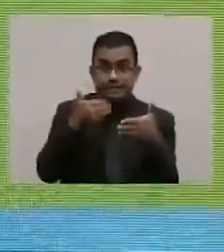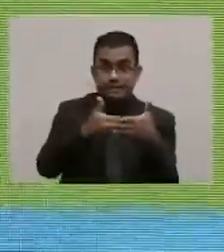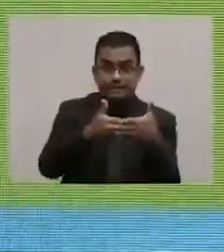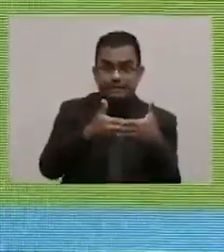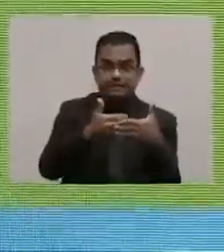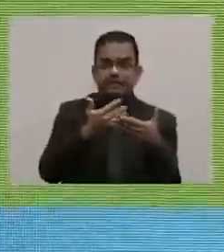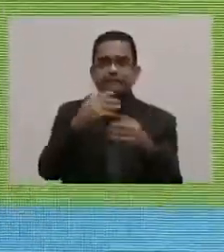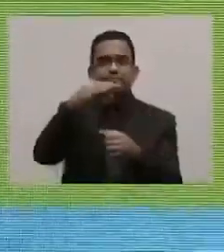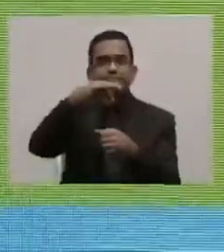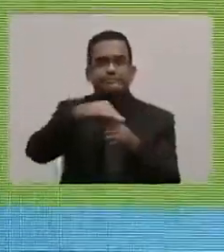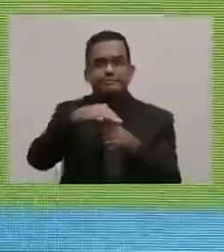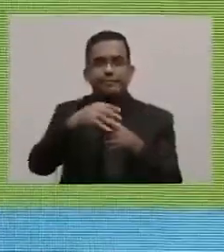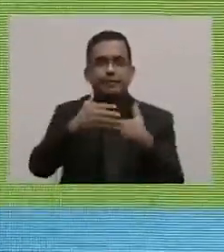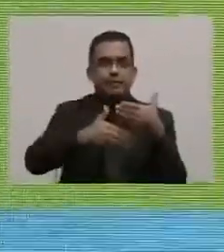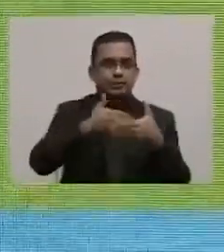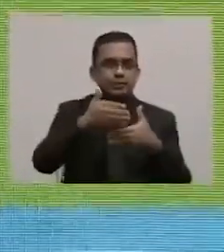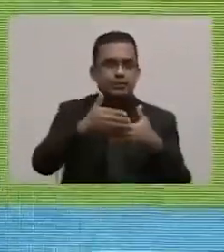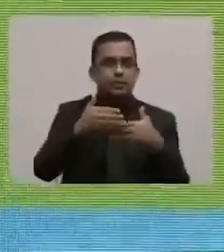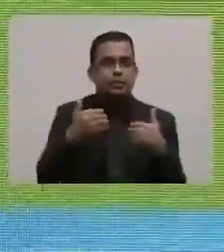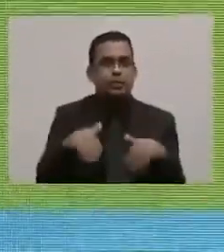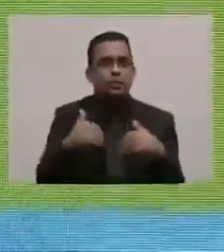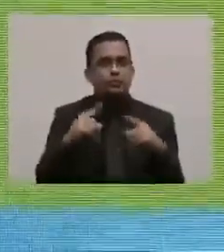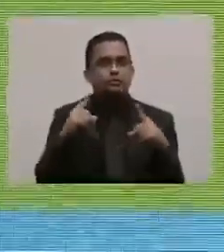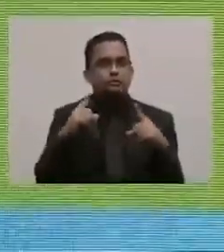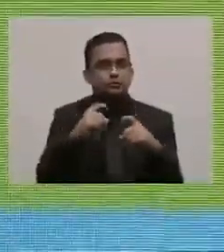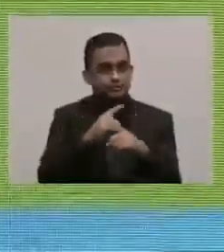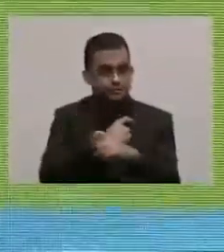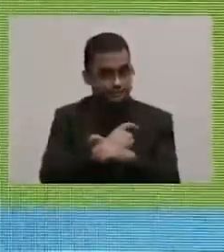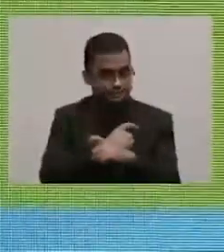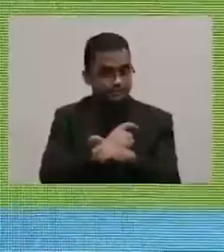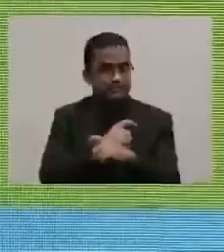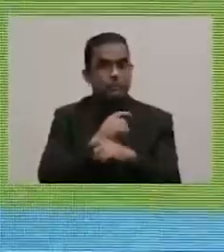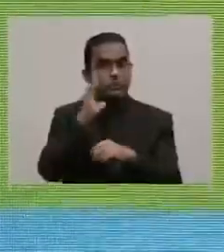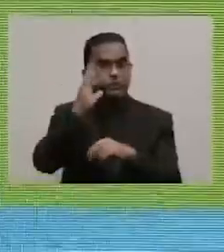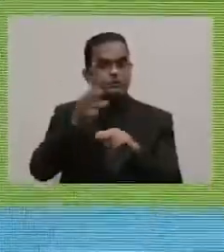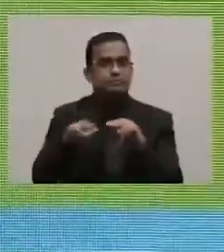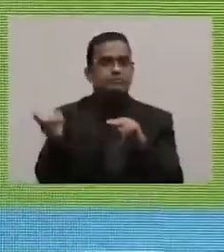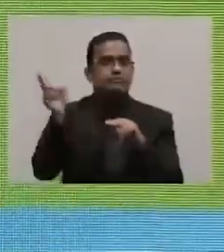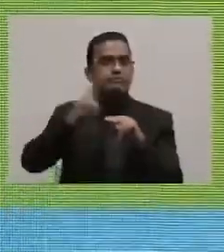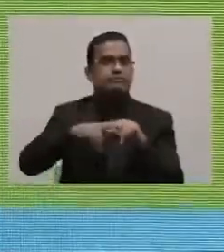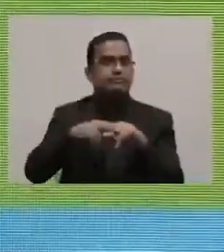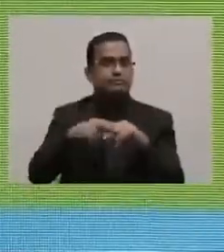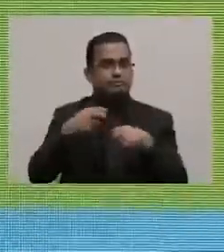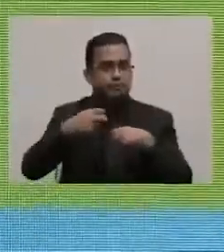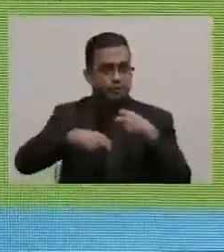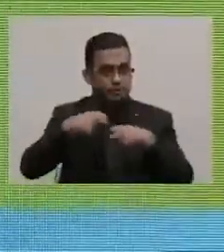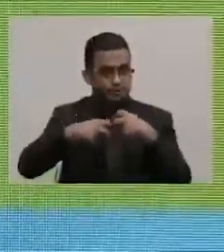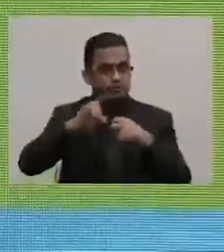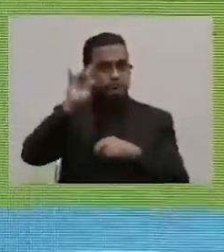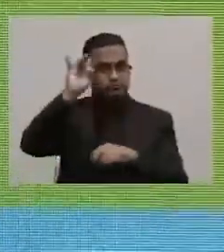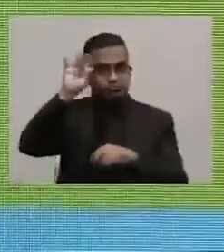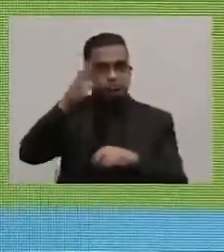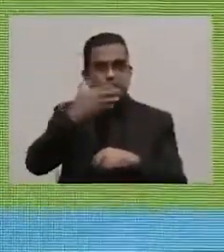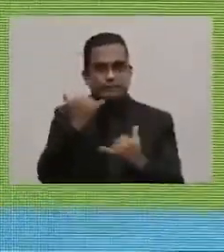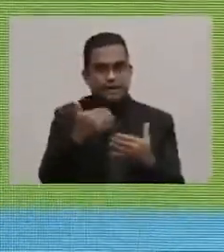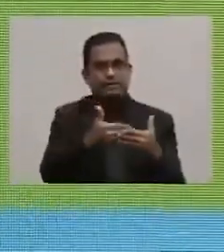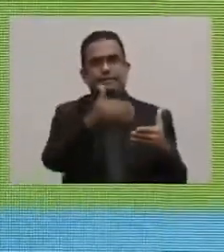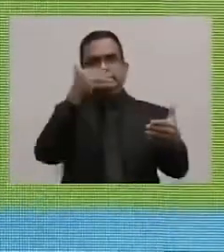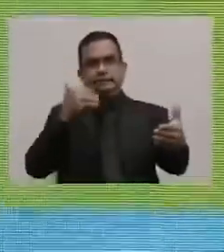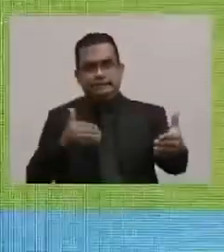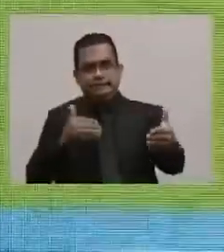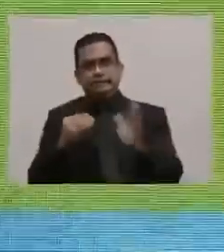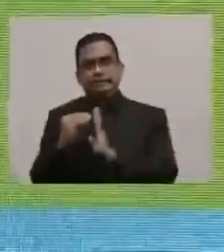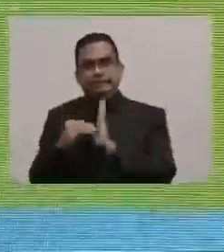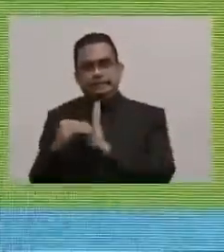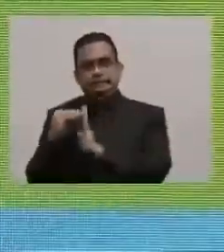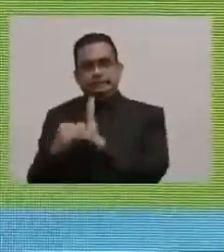contencioso electoral tendrían serias dificultades en su implementación y los propios partidos políticos. Termino diciendo